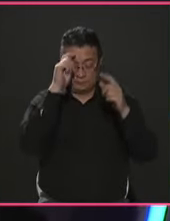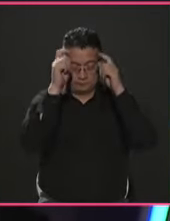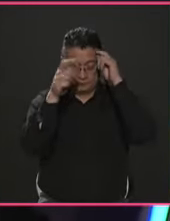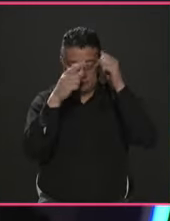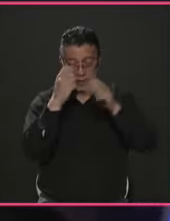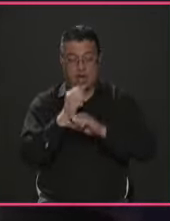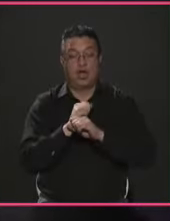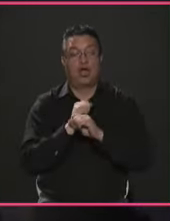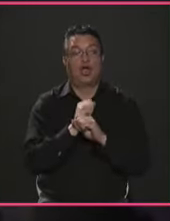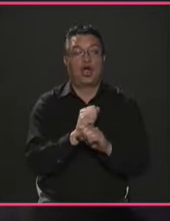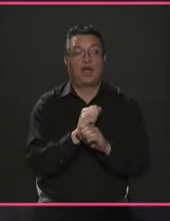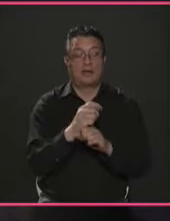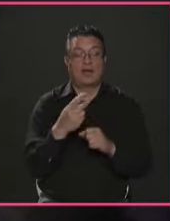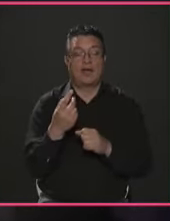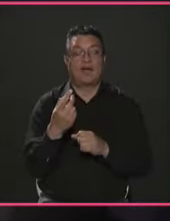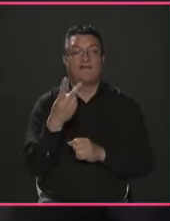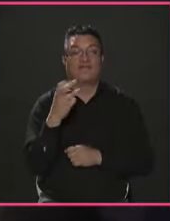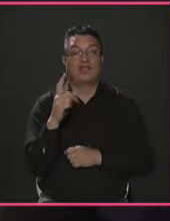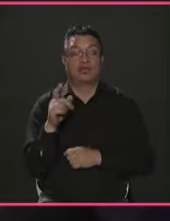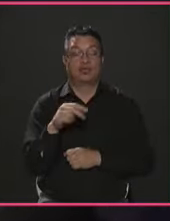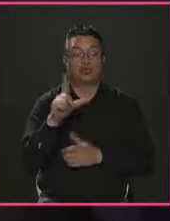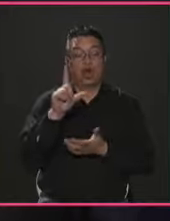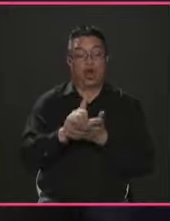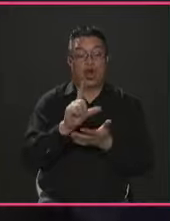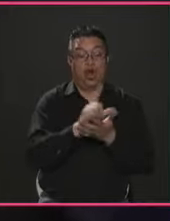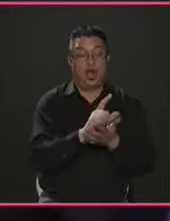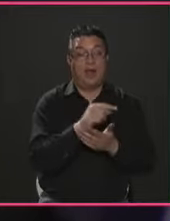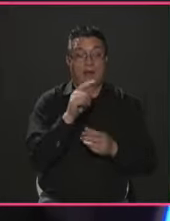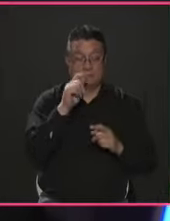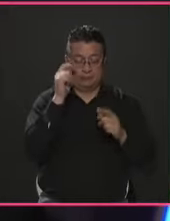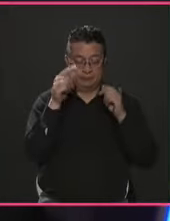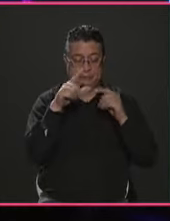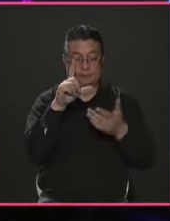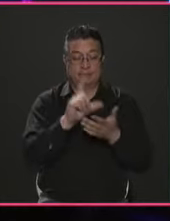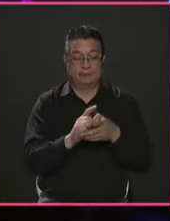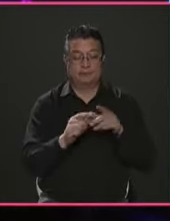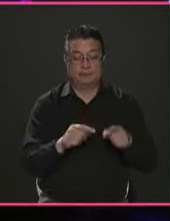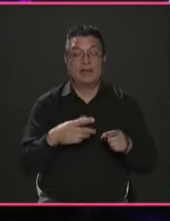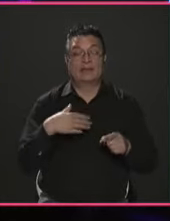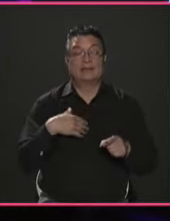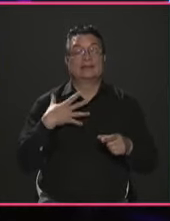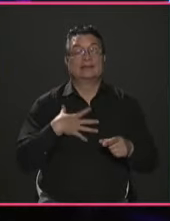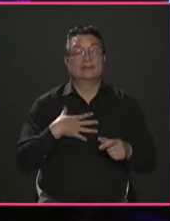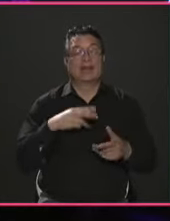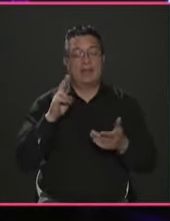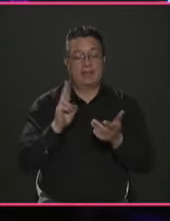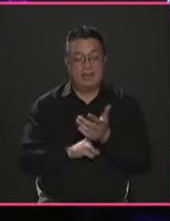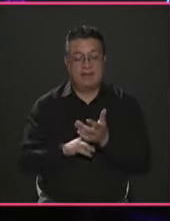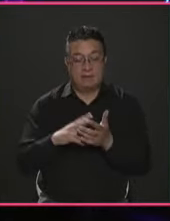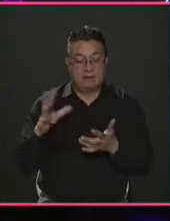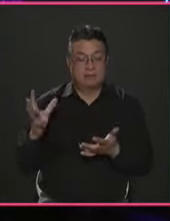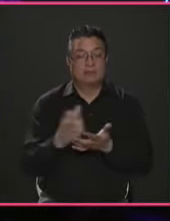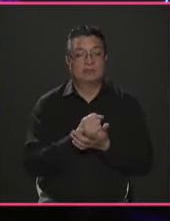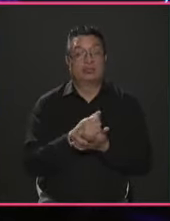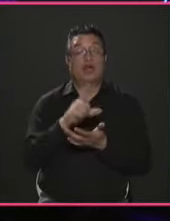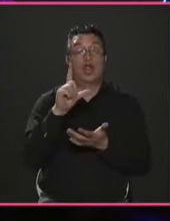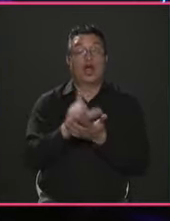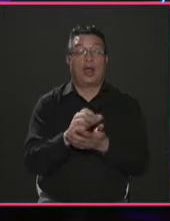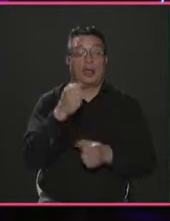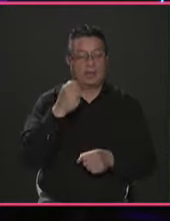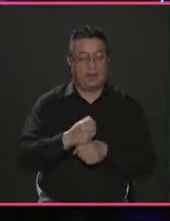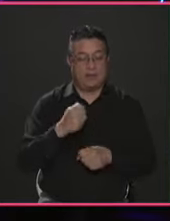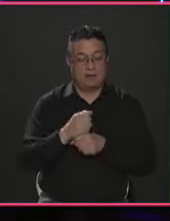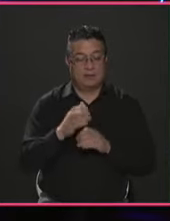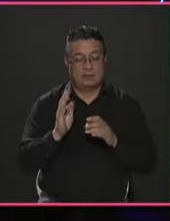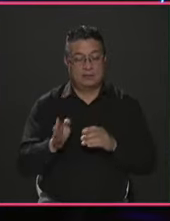anticuerpo para el anav virus creado aquí en chile para los virus locales es por lo eso es lo que yo creo que realmente tenemos que hacer en un ámbito local vamos a tener que trabajar